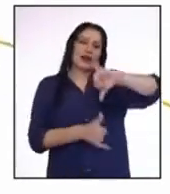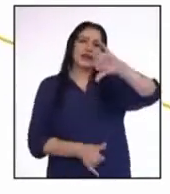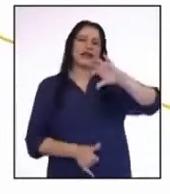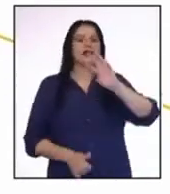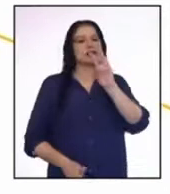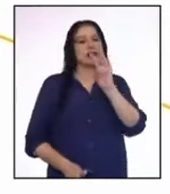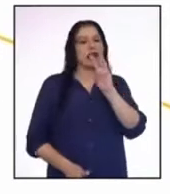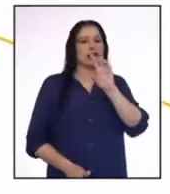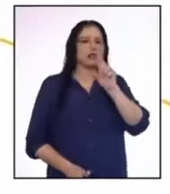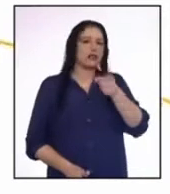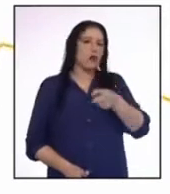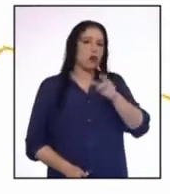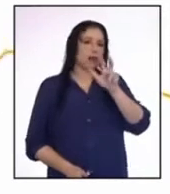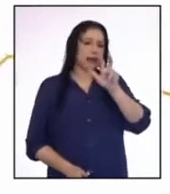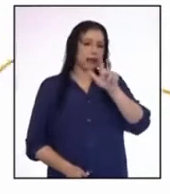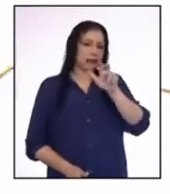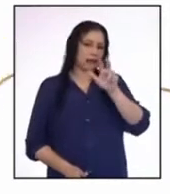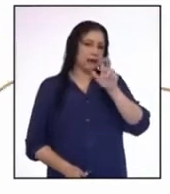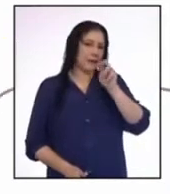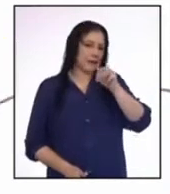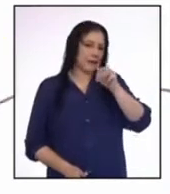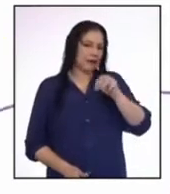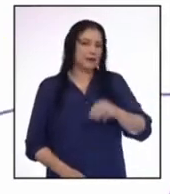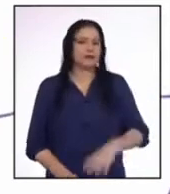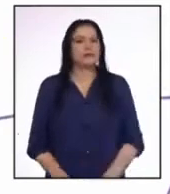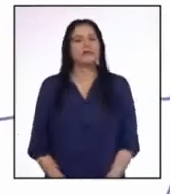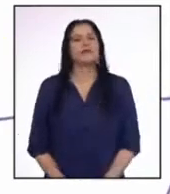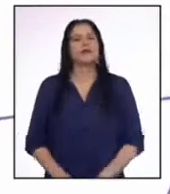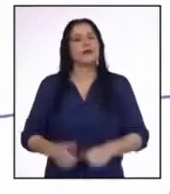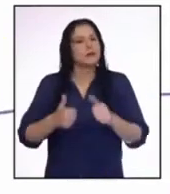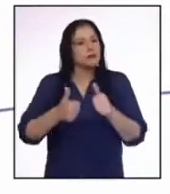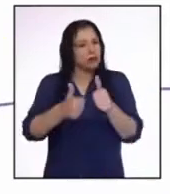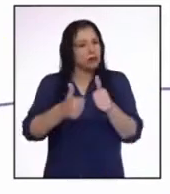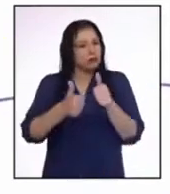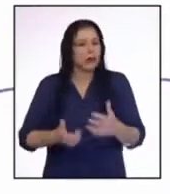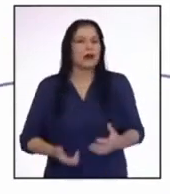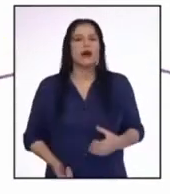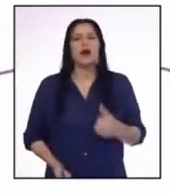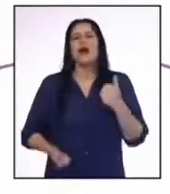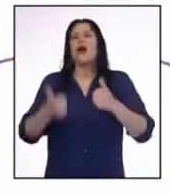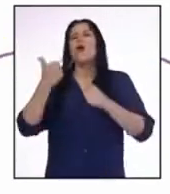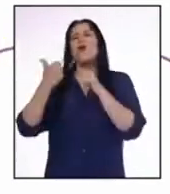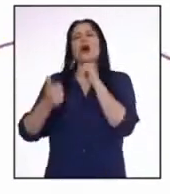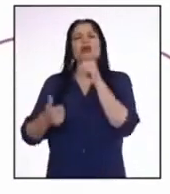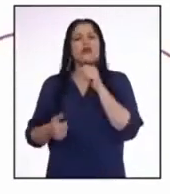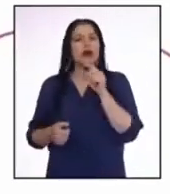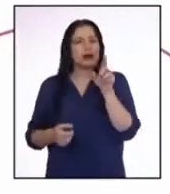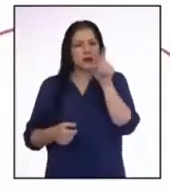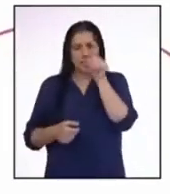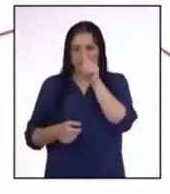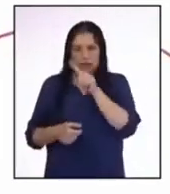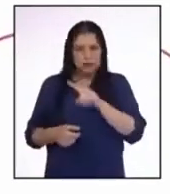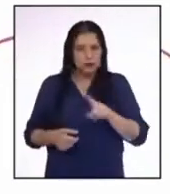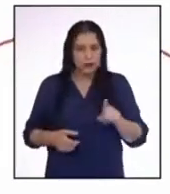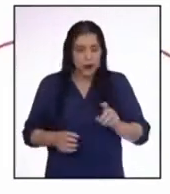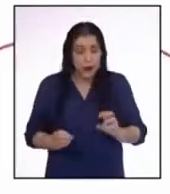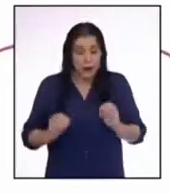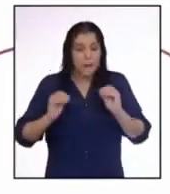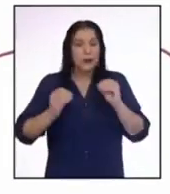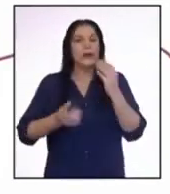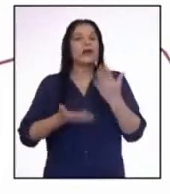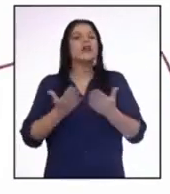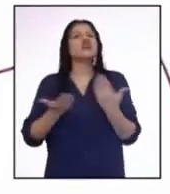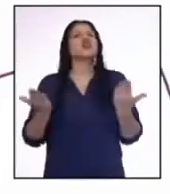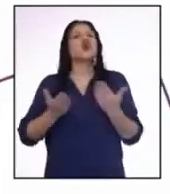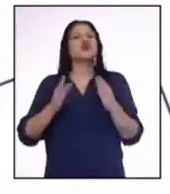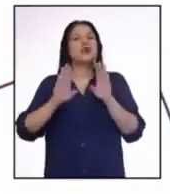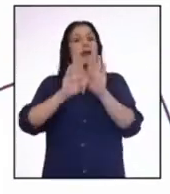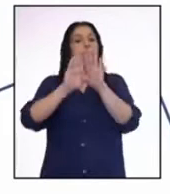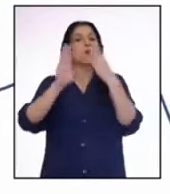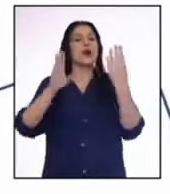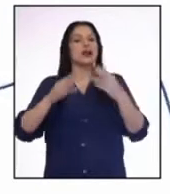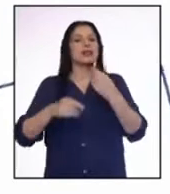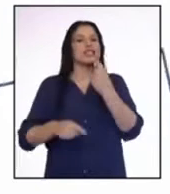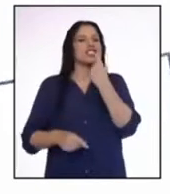metros de ancho. Muy bien, chicos. ¿Qué está faltando? Asignar las puertas y